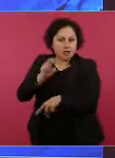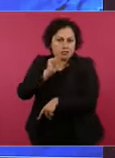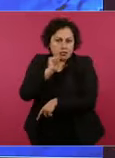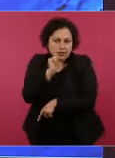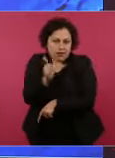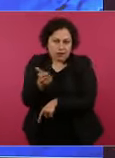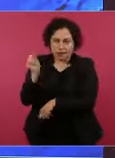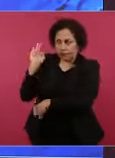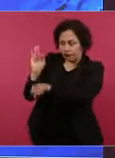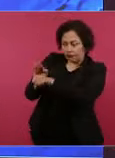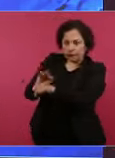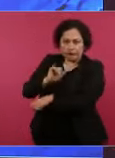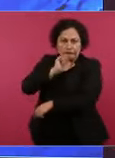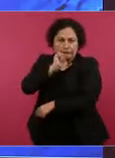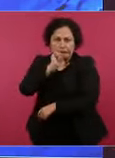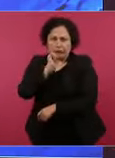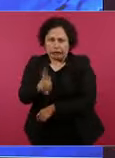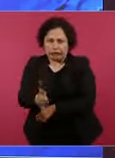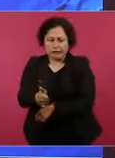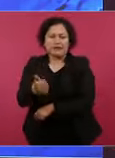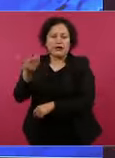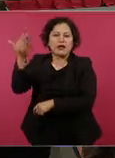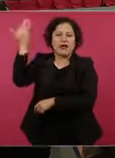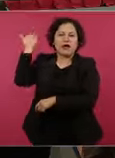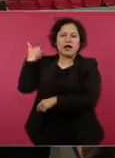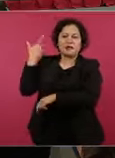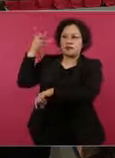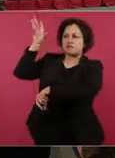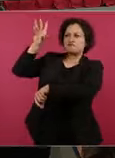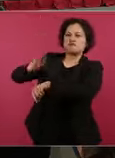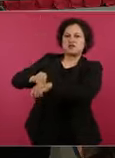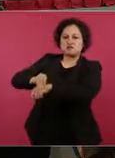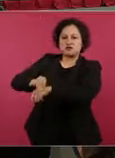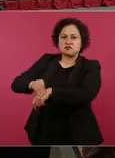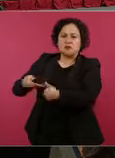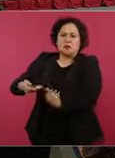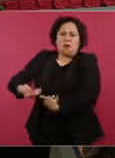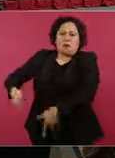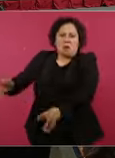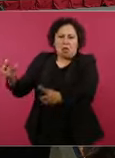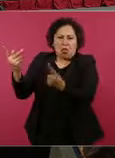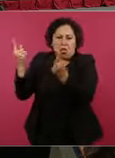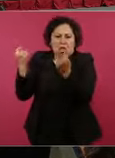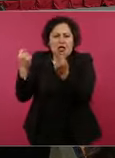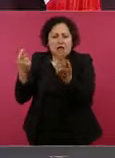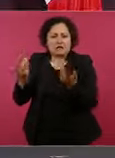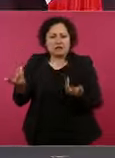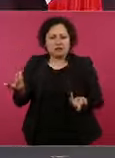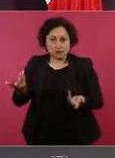ambientales y pues hacían lo que querían.